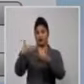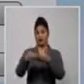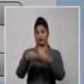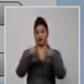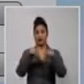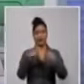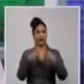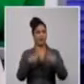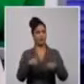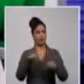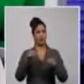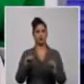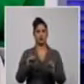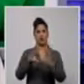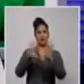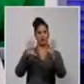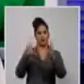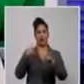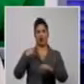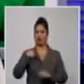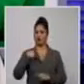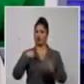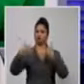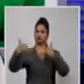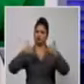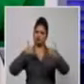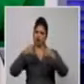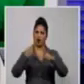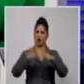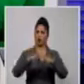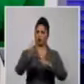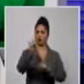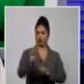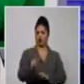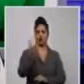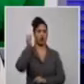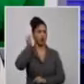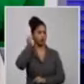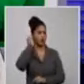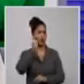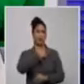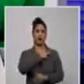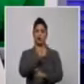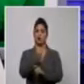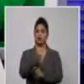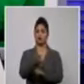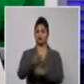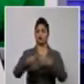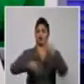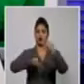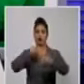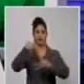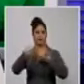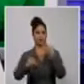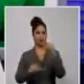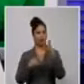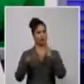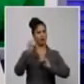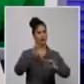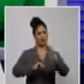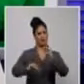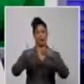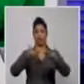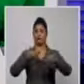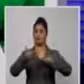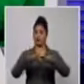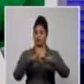una conversación con la profesora María Vidal analizábamos que cuando evaluamos la